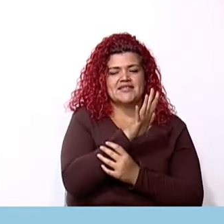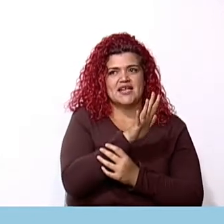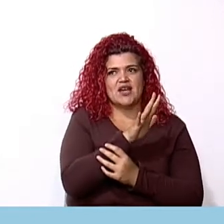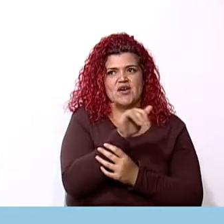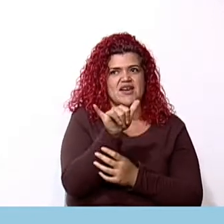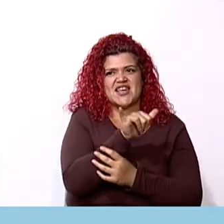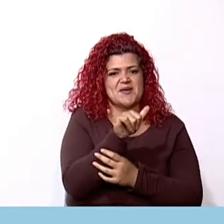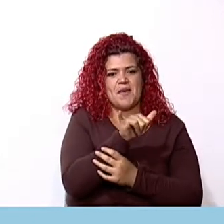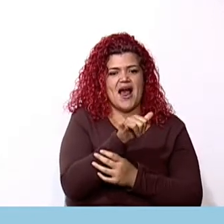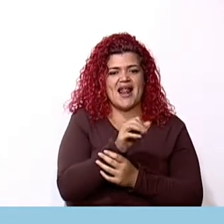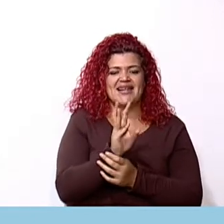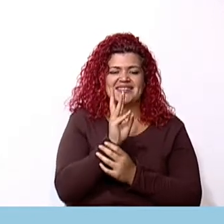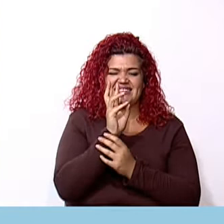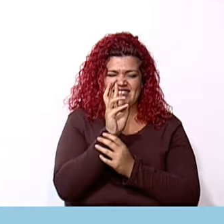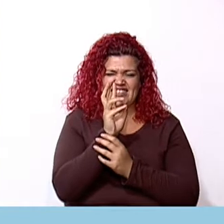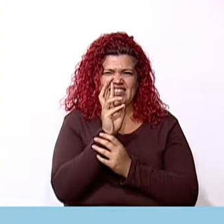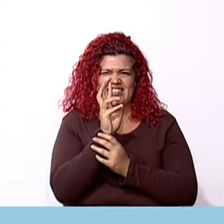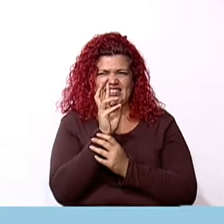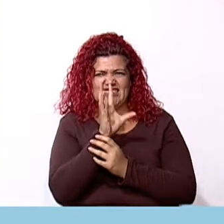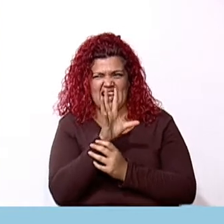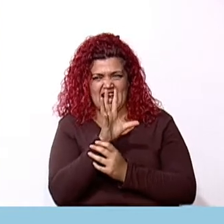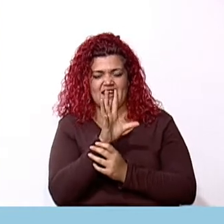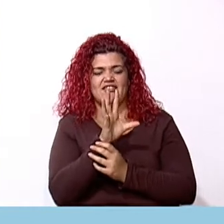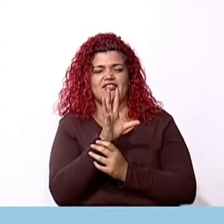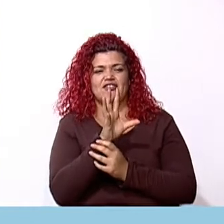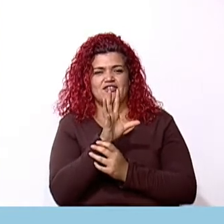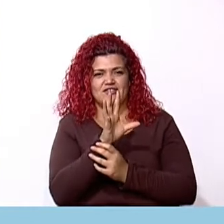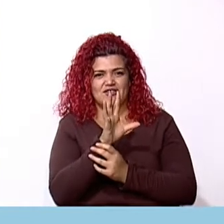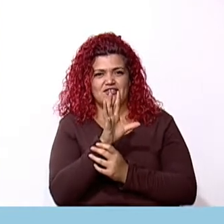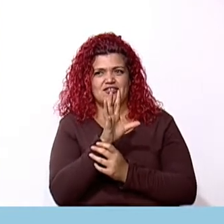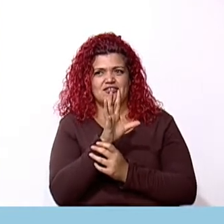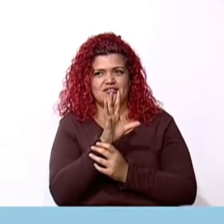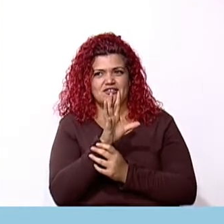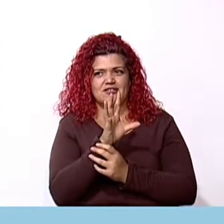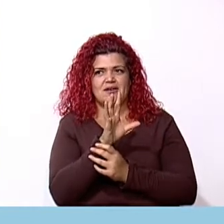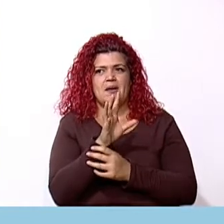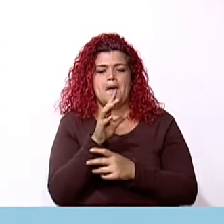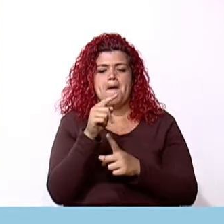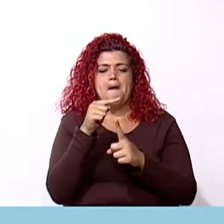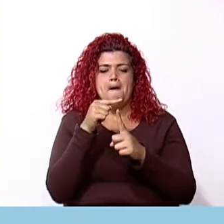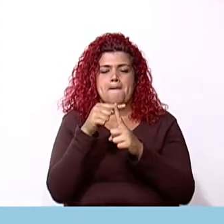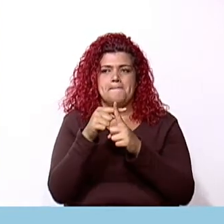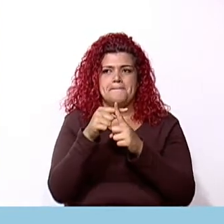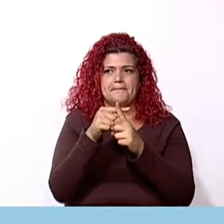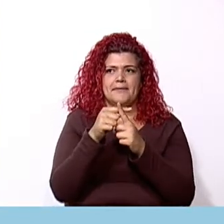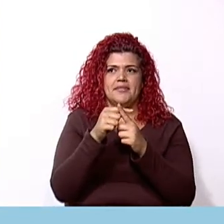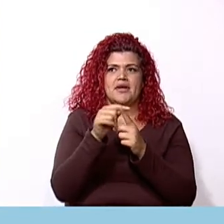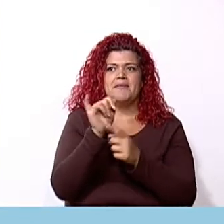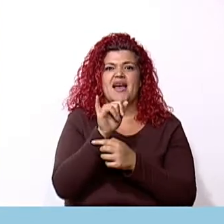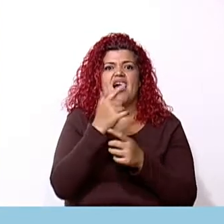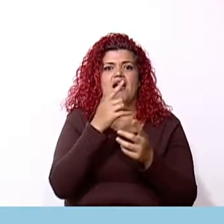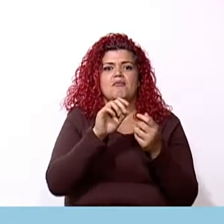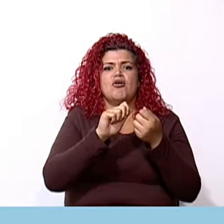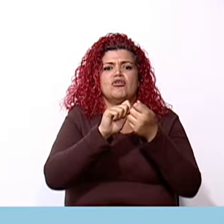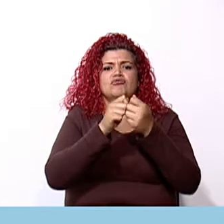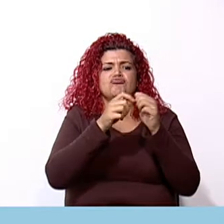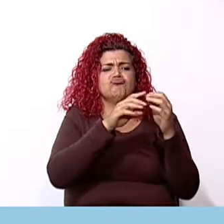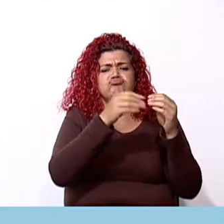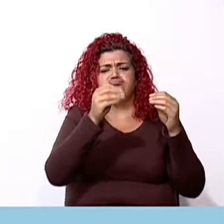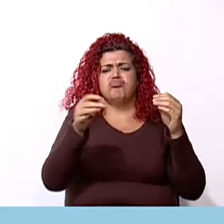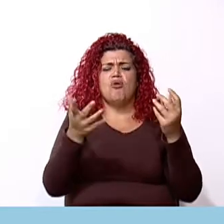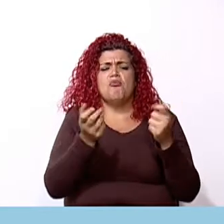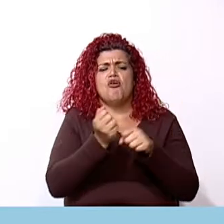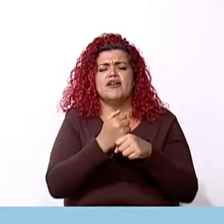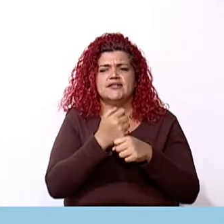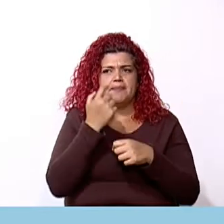o a dividir. Primero descompongamos esa cantidad y prestemos atención cómo se